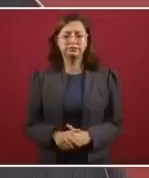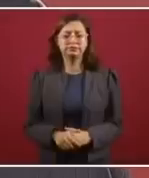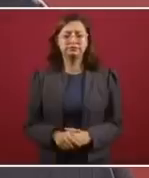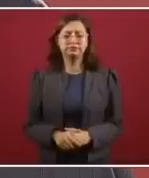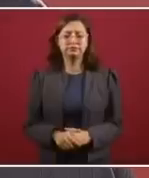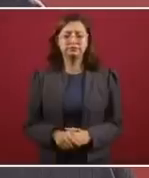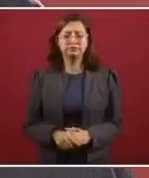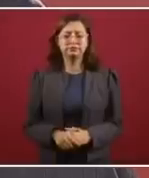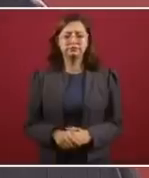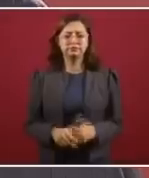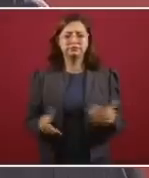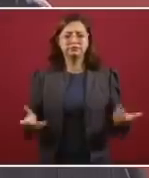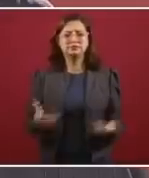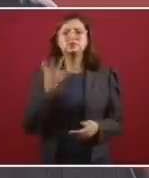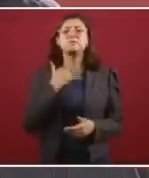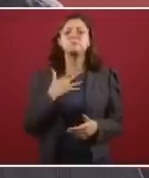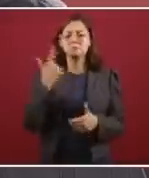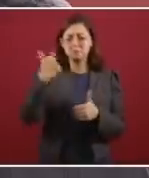No queremos huachicol,